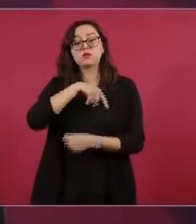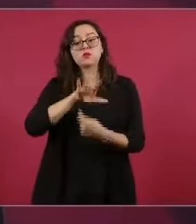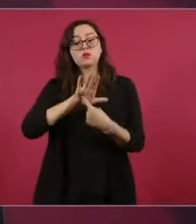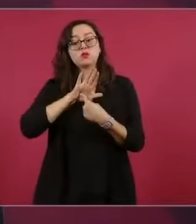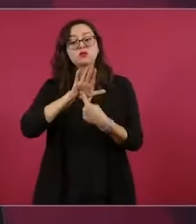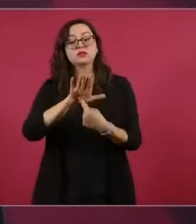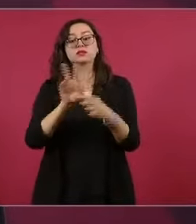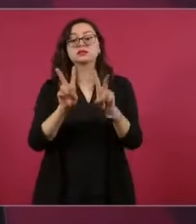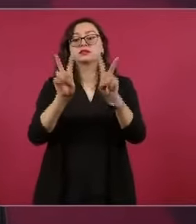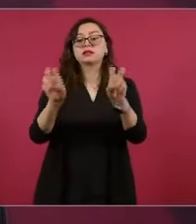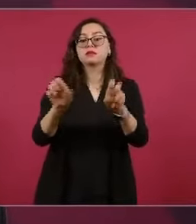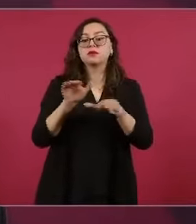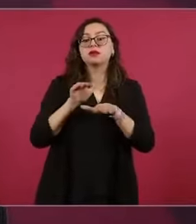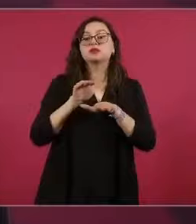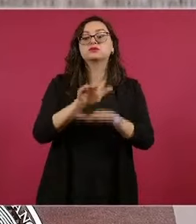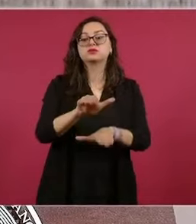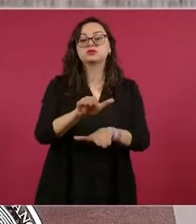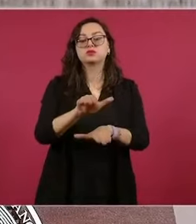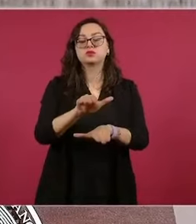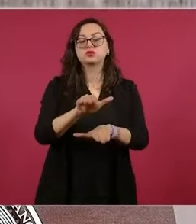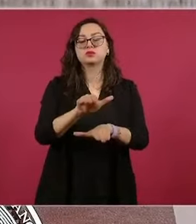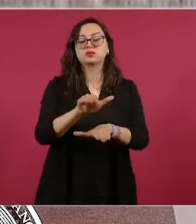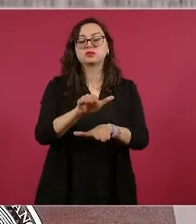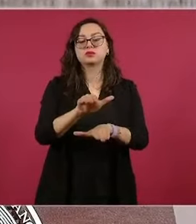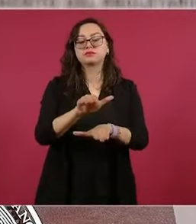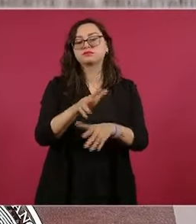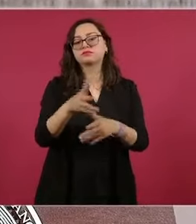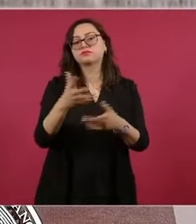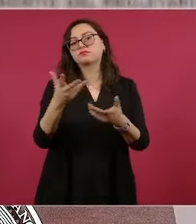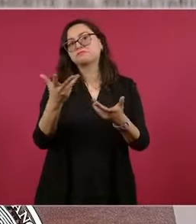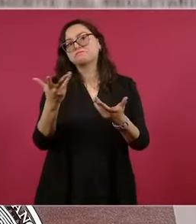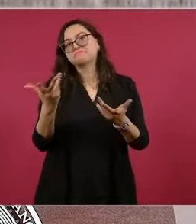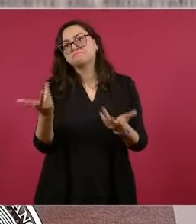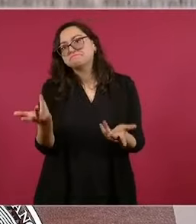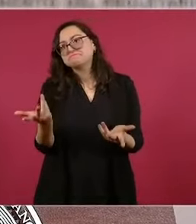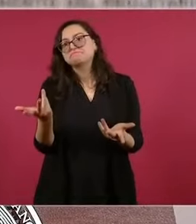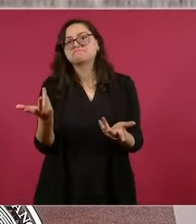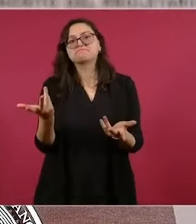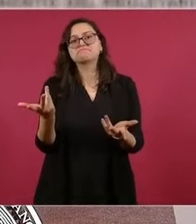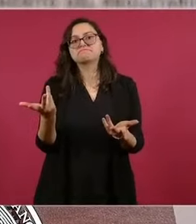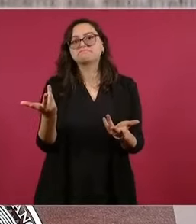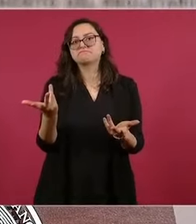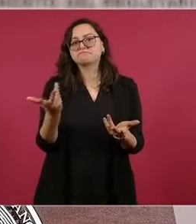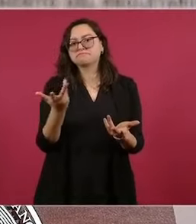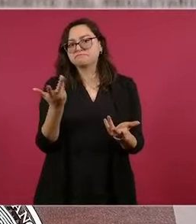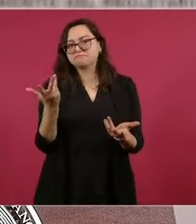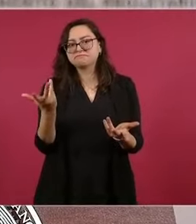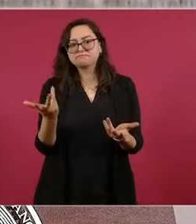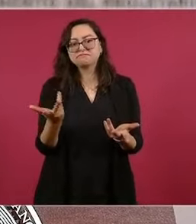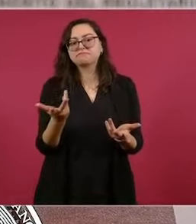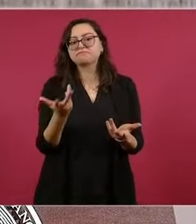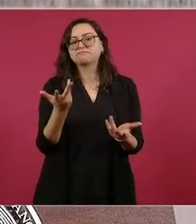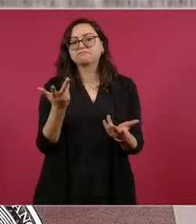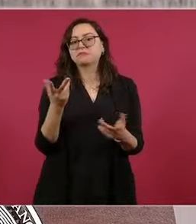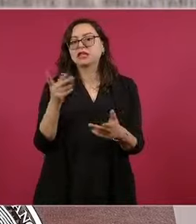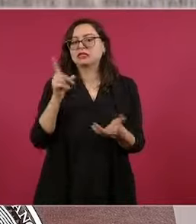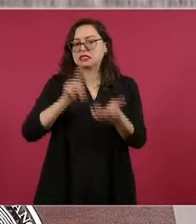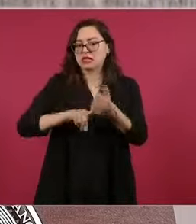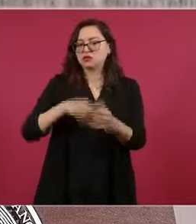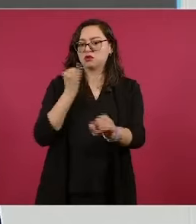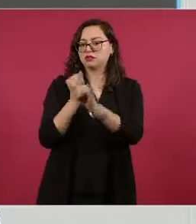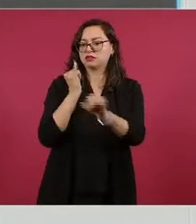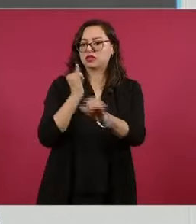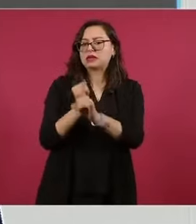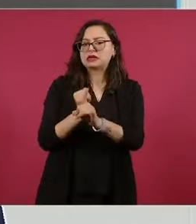sobre las tendencias que hasta este momento están en las redes